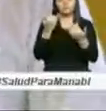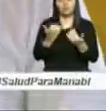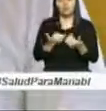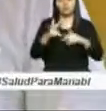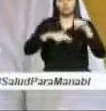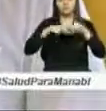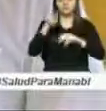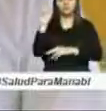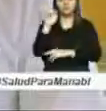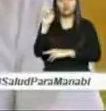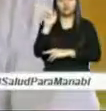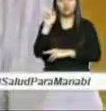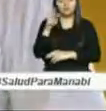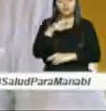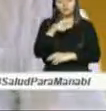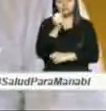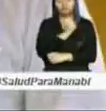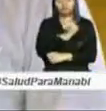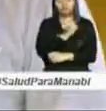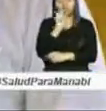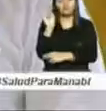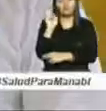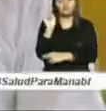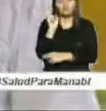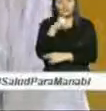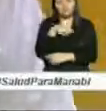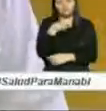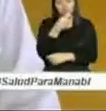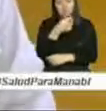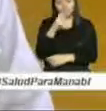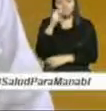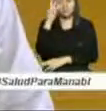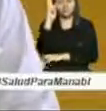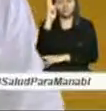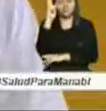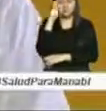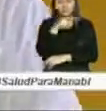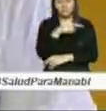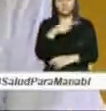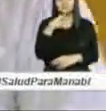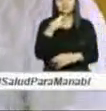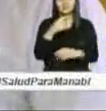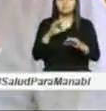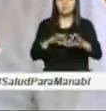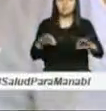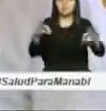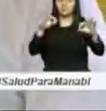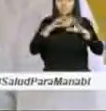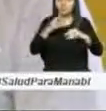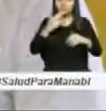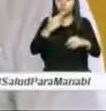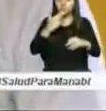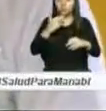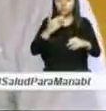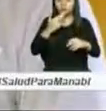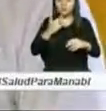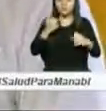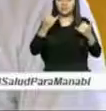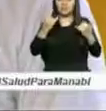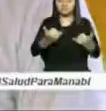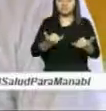Rocafuerte. Un abrazo para Rocafuerte. Va a pasar de productora muy importante de dulces. Ahora también va a